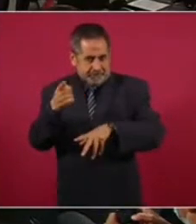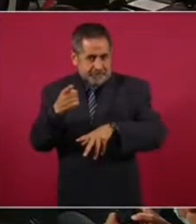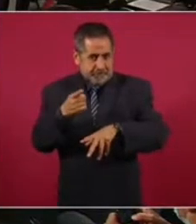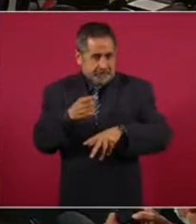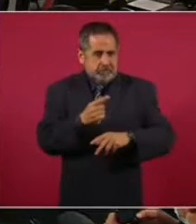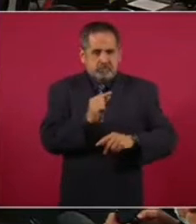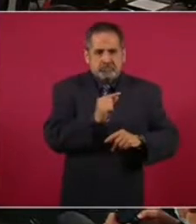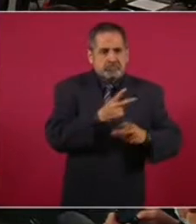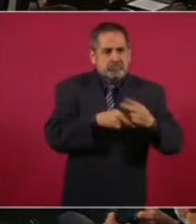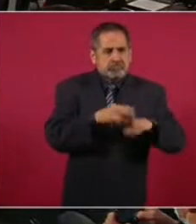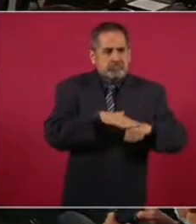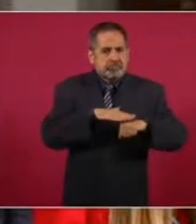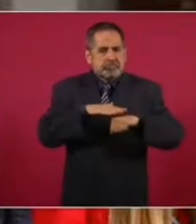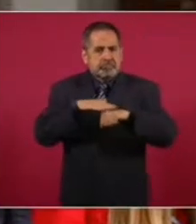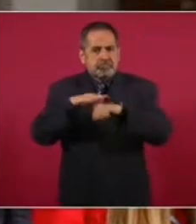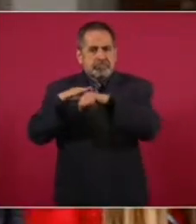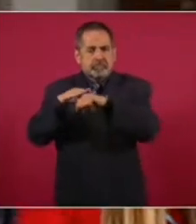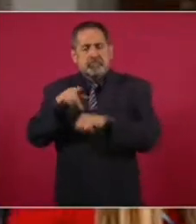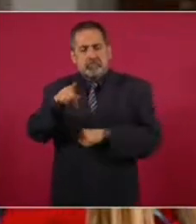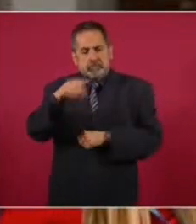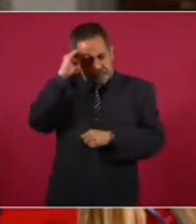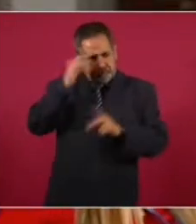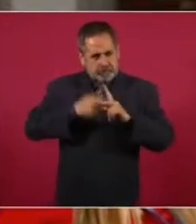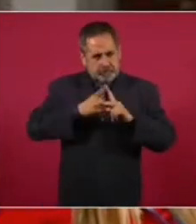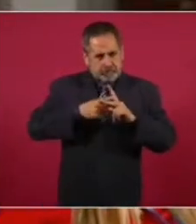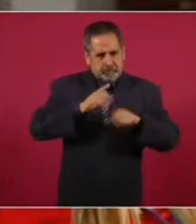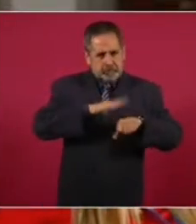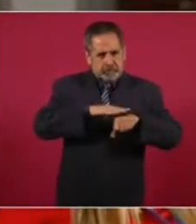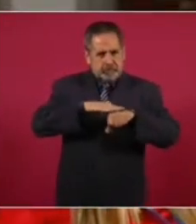En tu proyección.